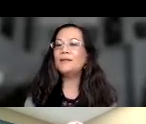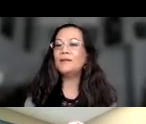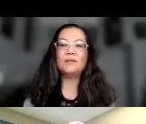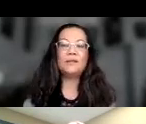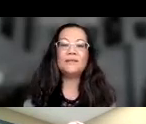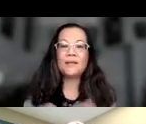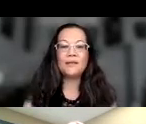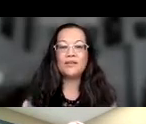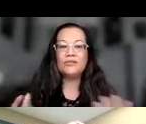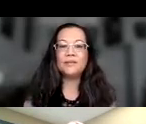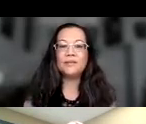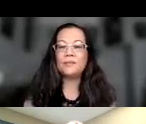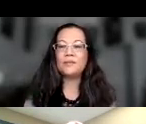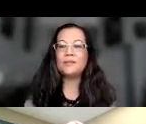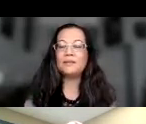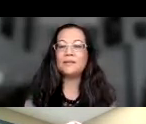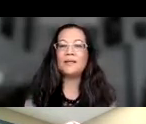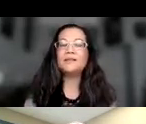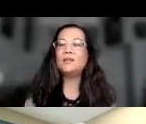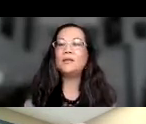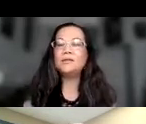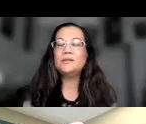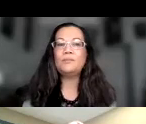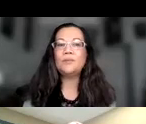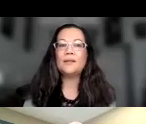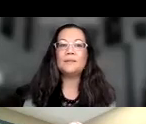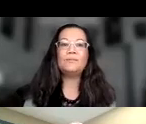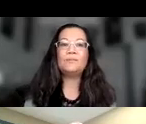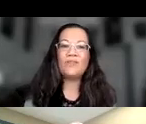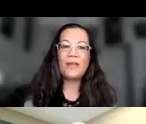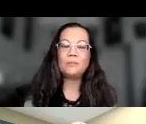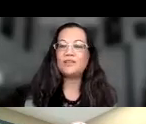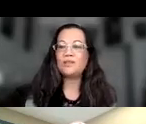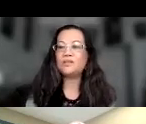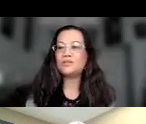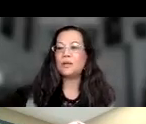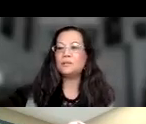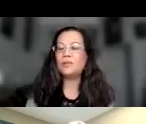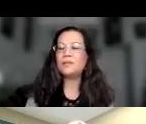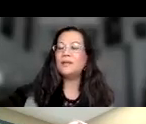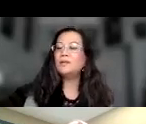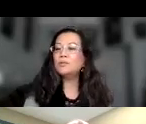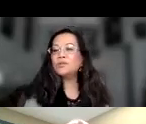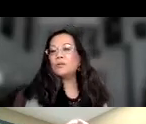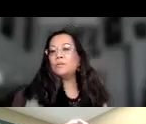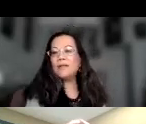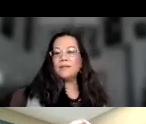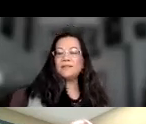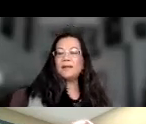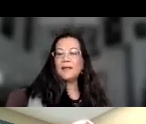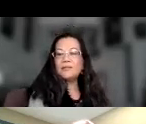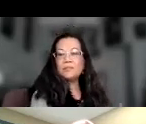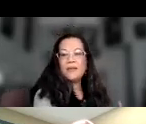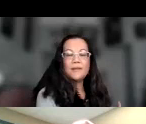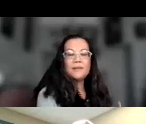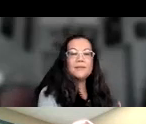estando disponible y que sea para mantener la comunidad diversa y las familias que